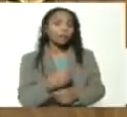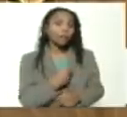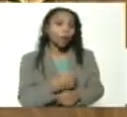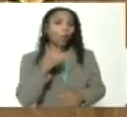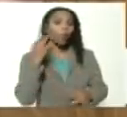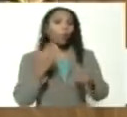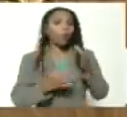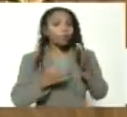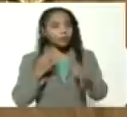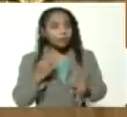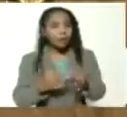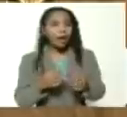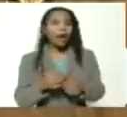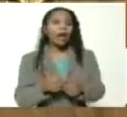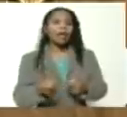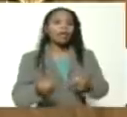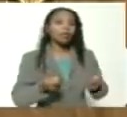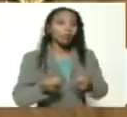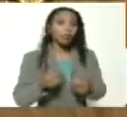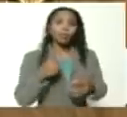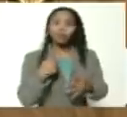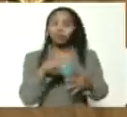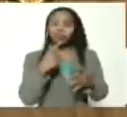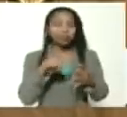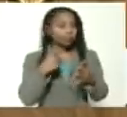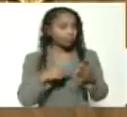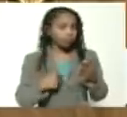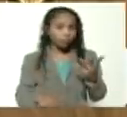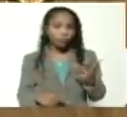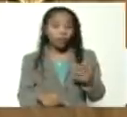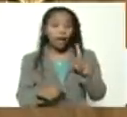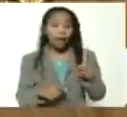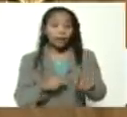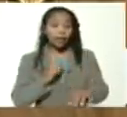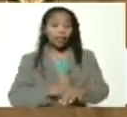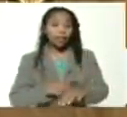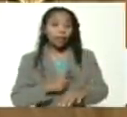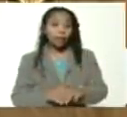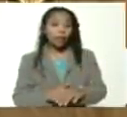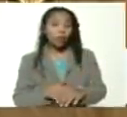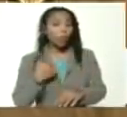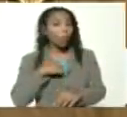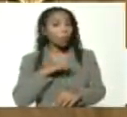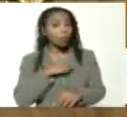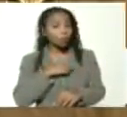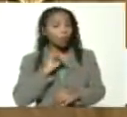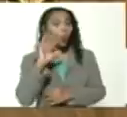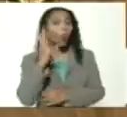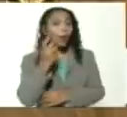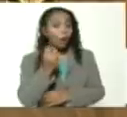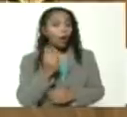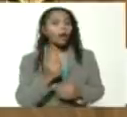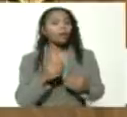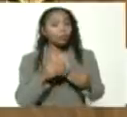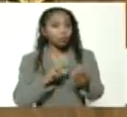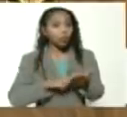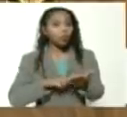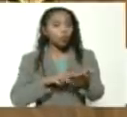judicial, el estacionamiento, lo que fuese. En este periodo nosotros hemos logrado la recuperación